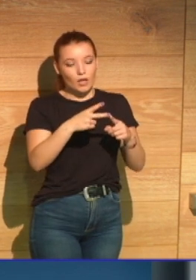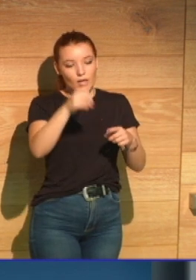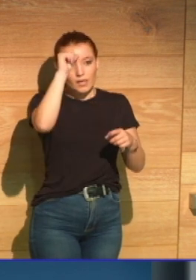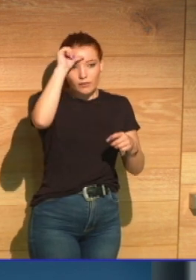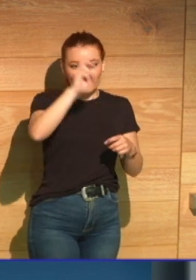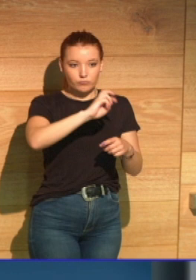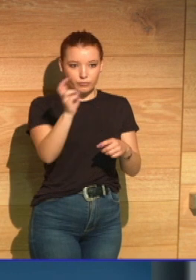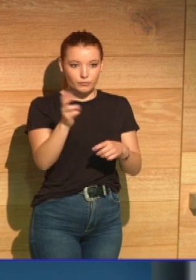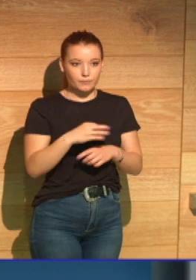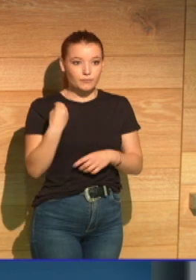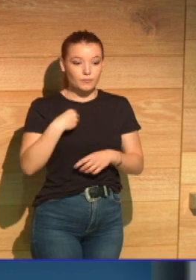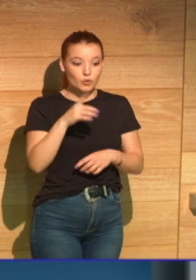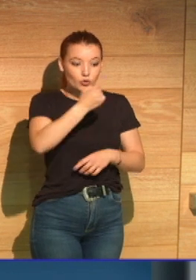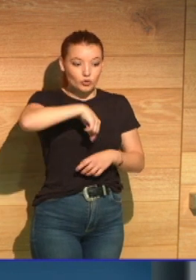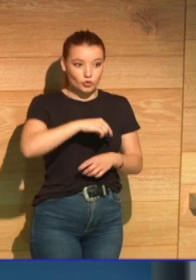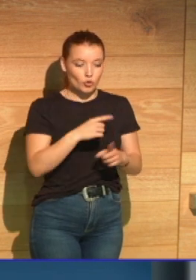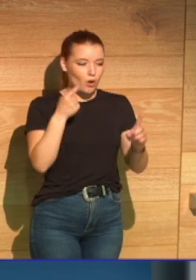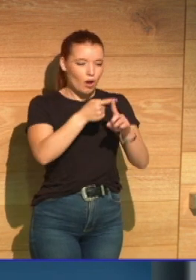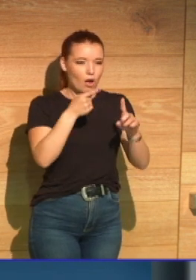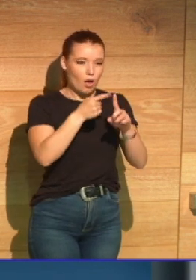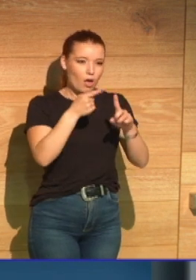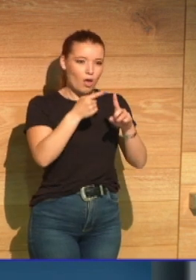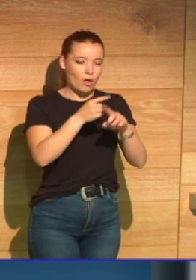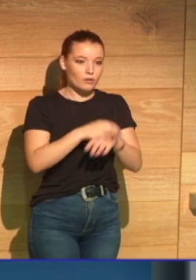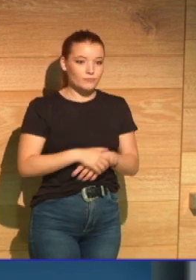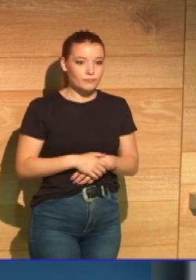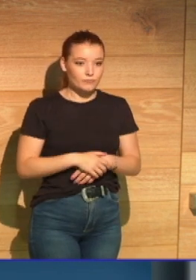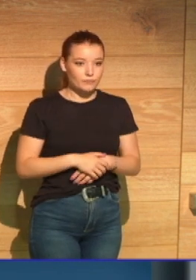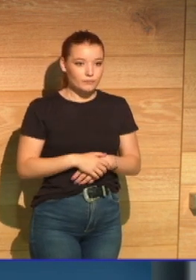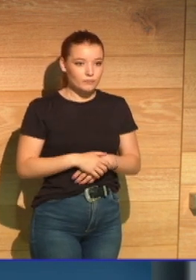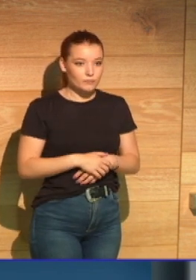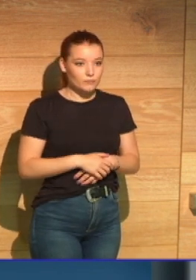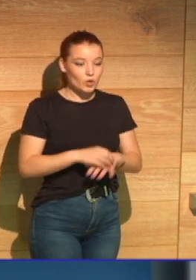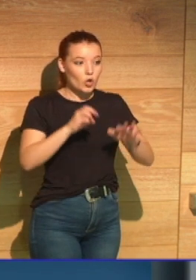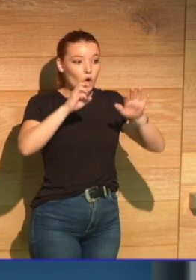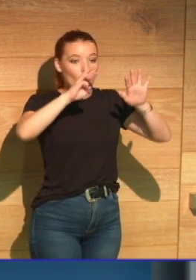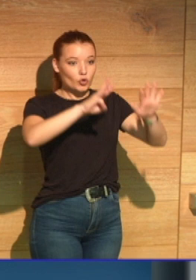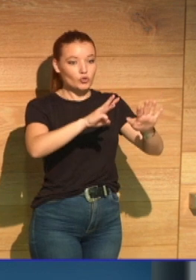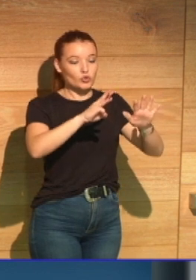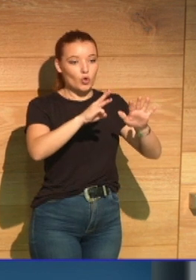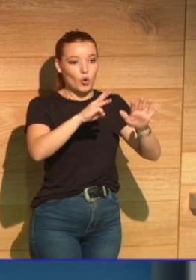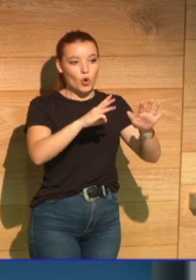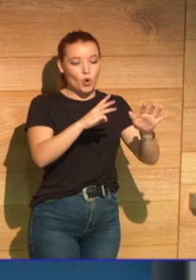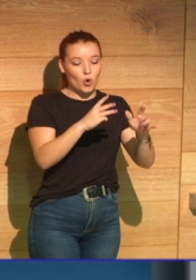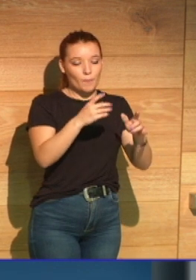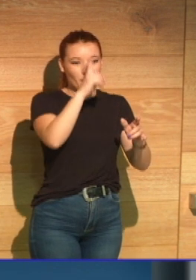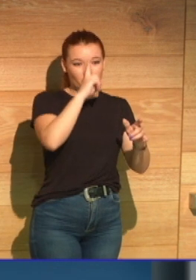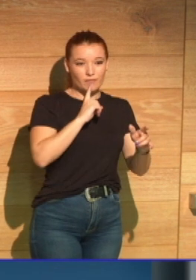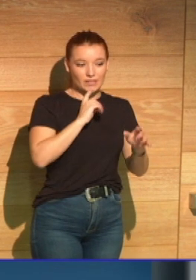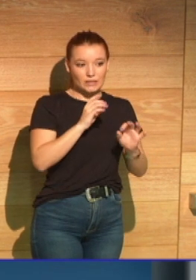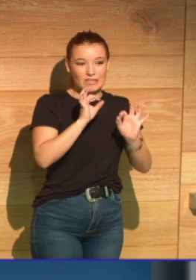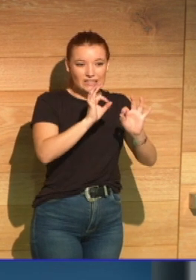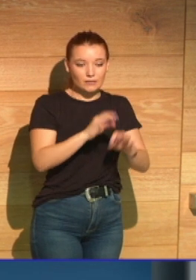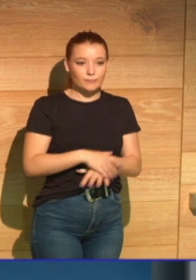pandemia, uno de los que más consumen. Seguimos teniendo estas 8 cuentas promedio en el mundo también por cibernauta. Y ahí encontramos una